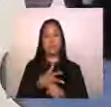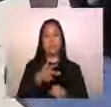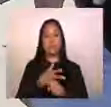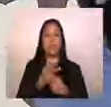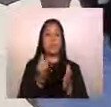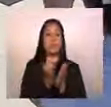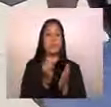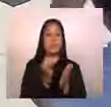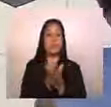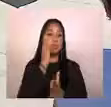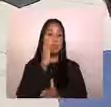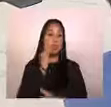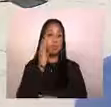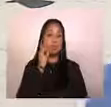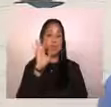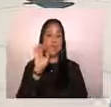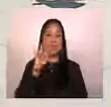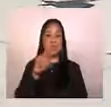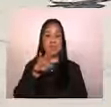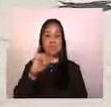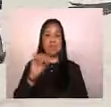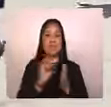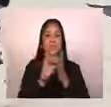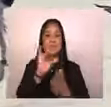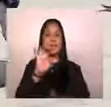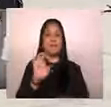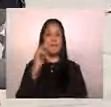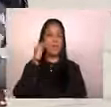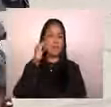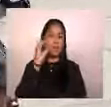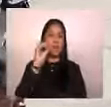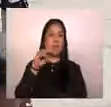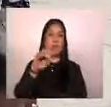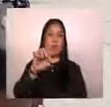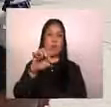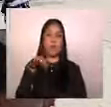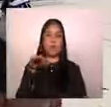Instituto Experimental Enrique Gómez Carrillo.